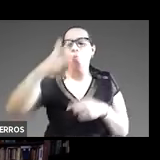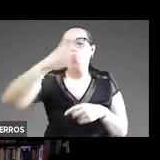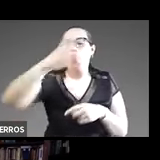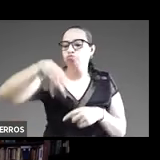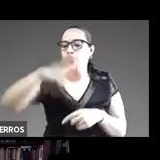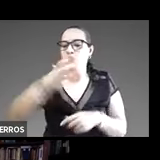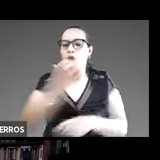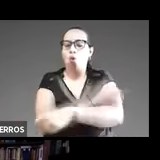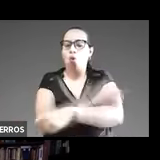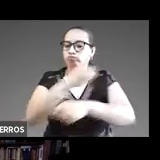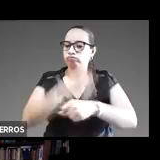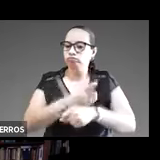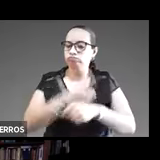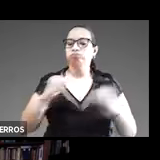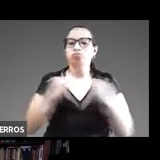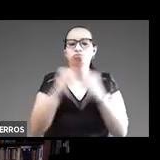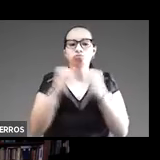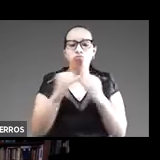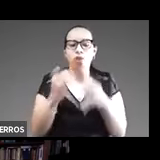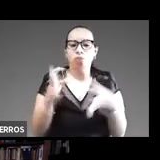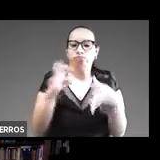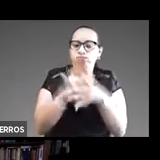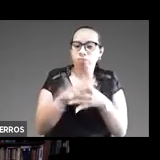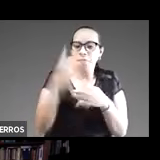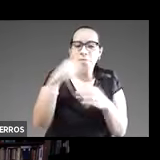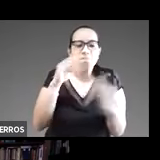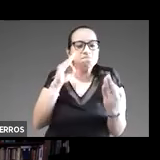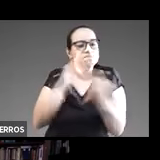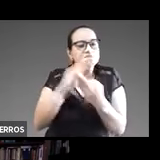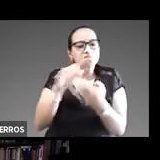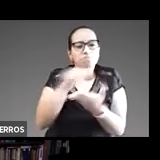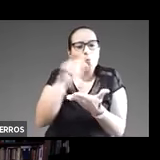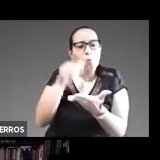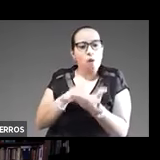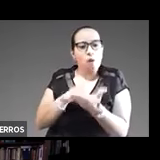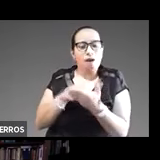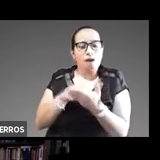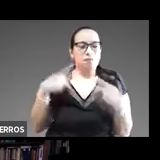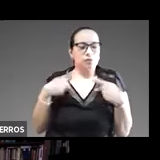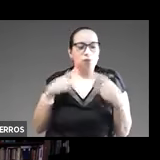coordinación interinstitucional para acercarse al territorio, ¿no?